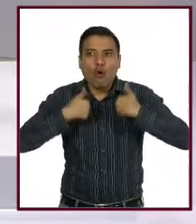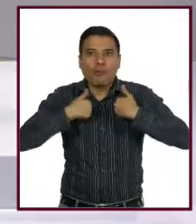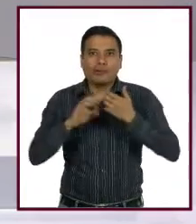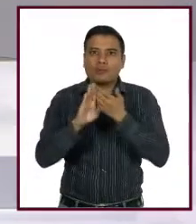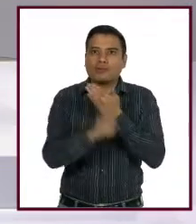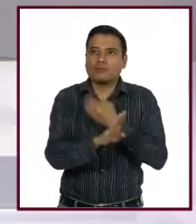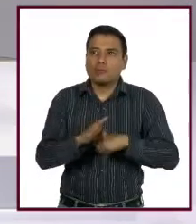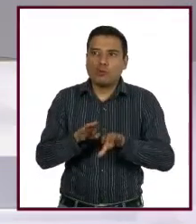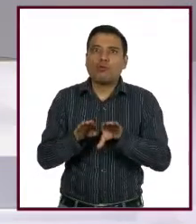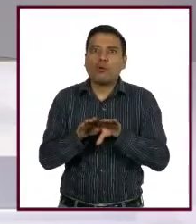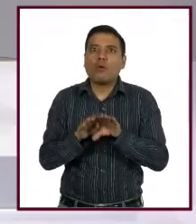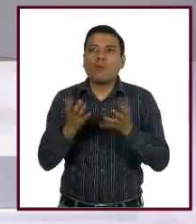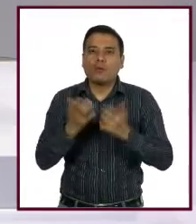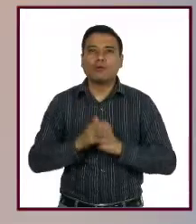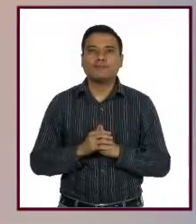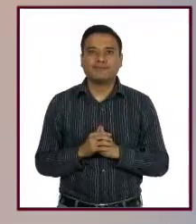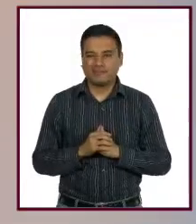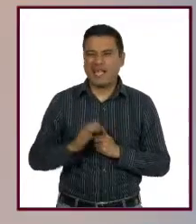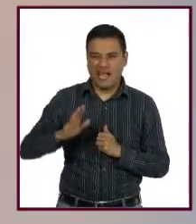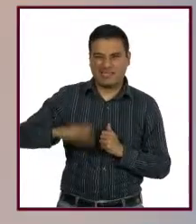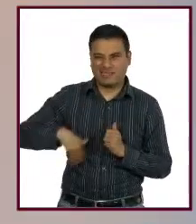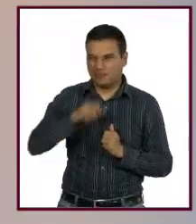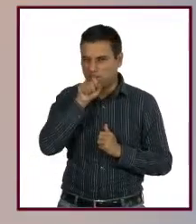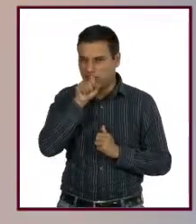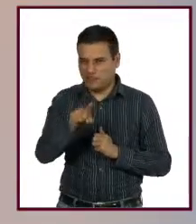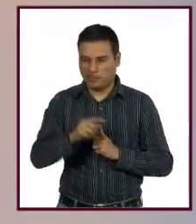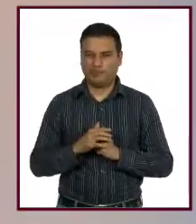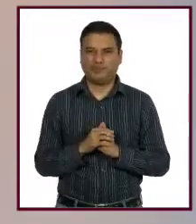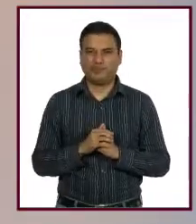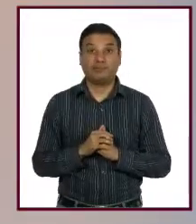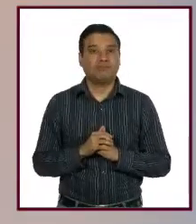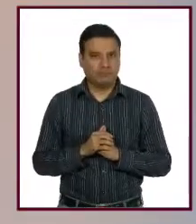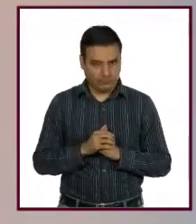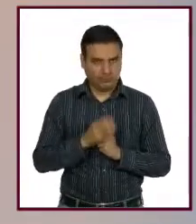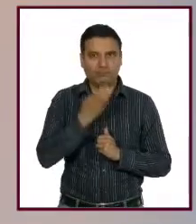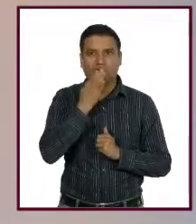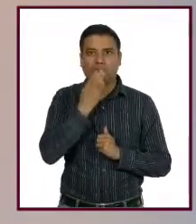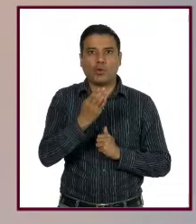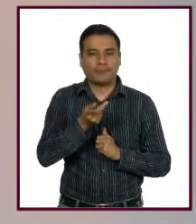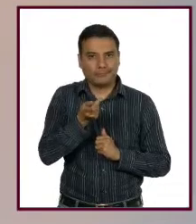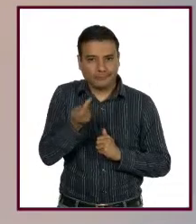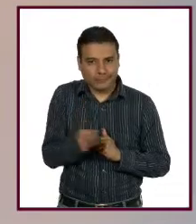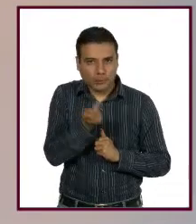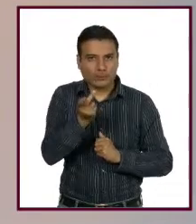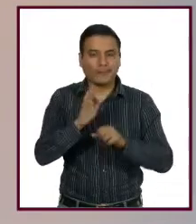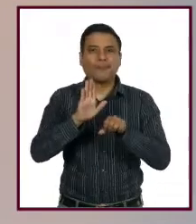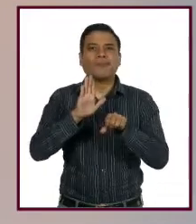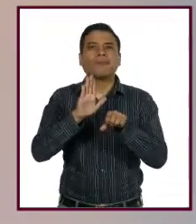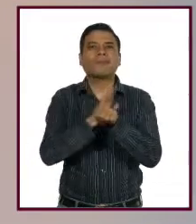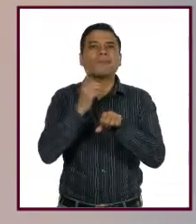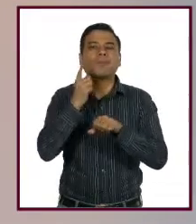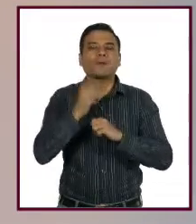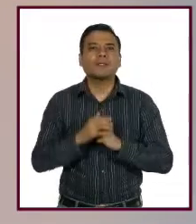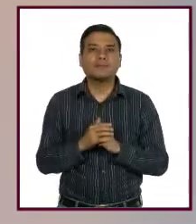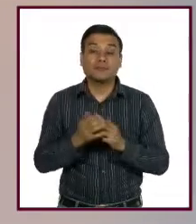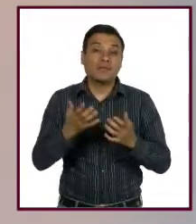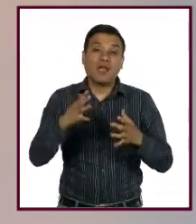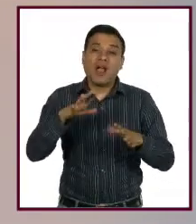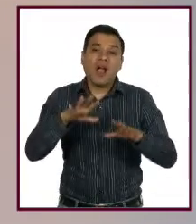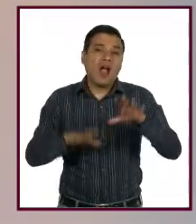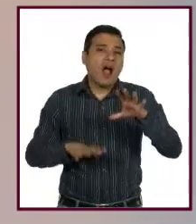con lo que ya respondía. Claro, y es una muy buena pregunta porque a veces este tipo de situaciones